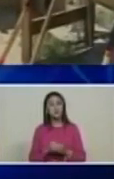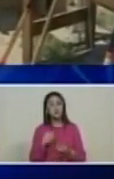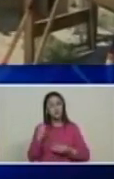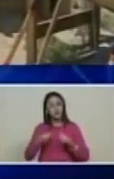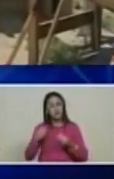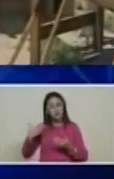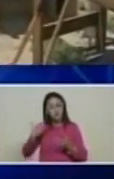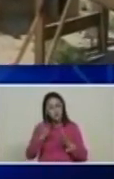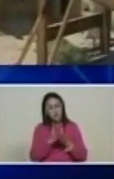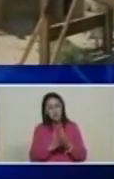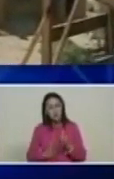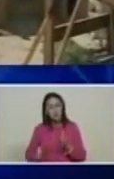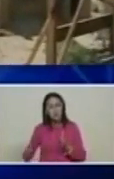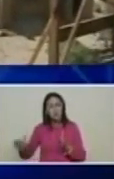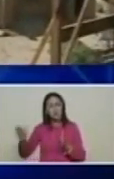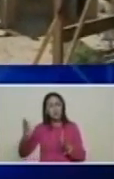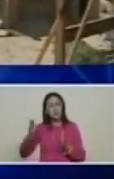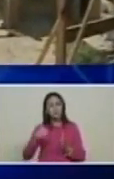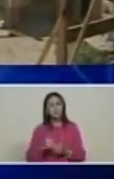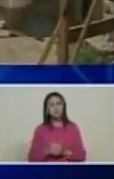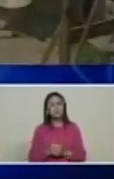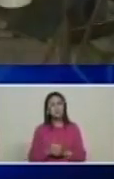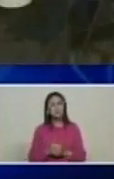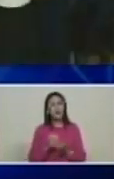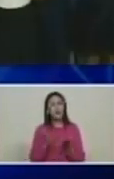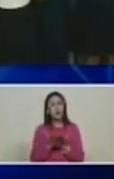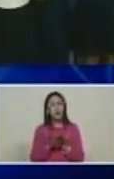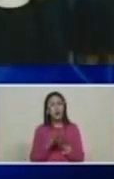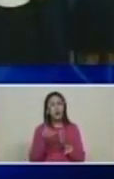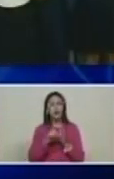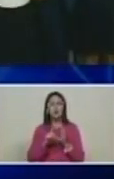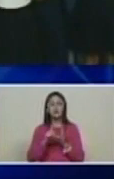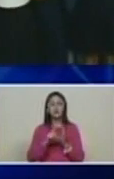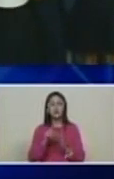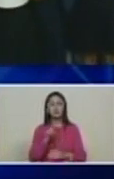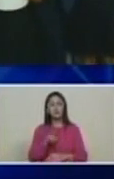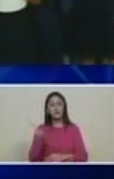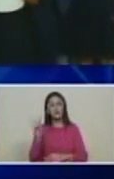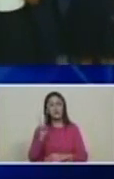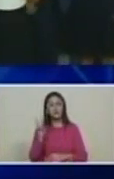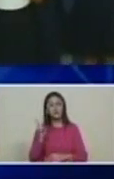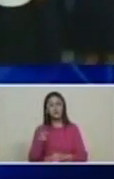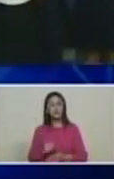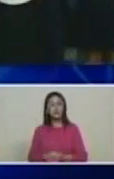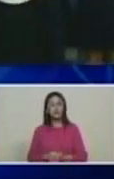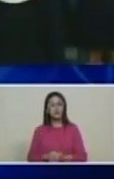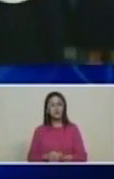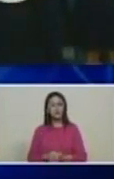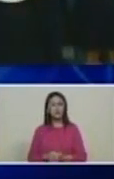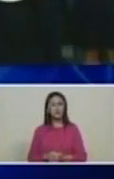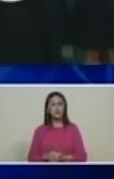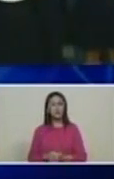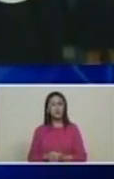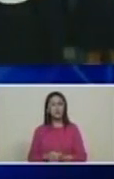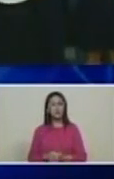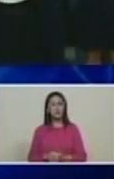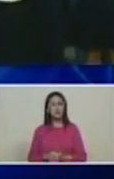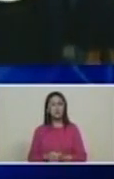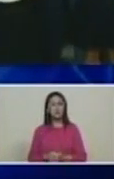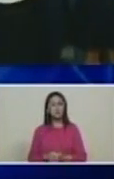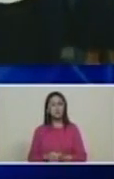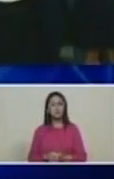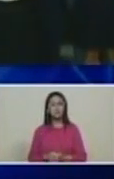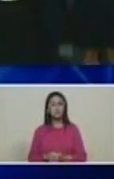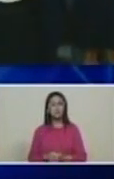y ancho de las escuelas y liceos del país, pero tenemos que hacer mucho más. El compromiso tiene que